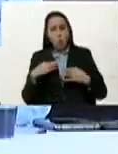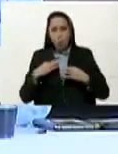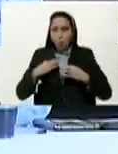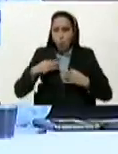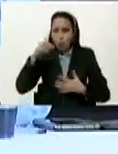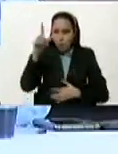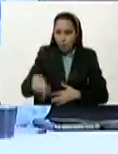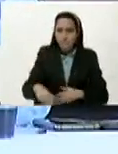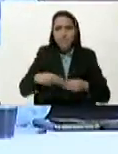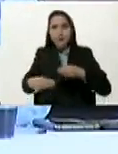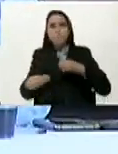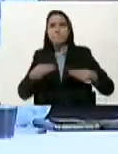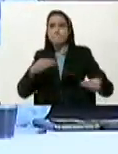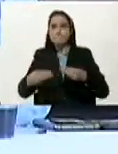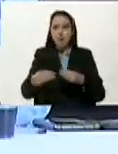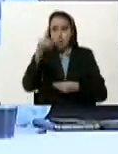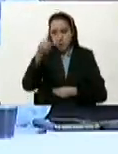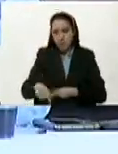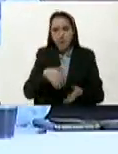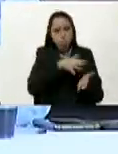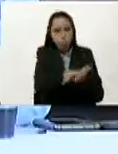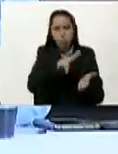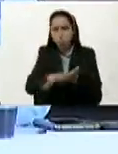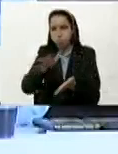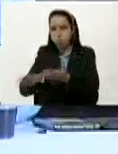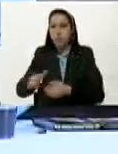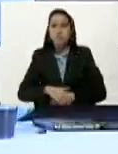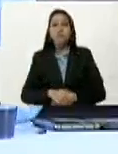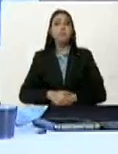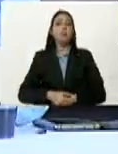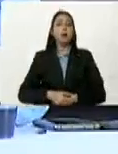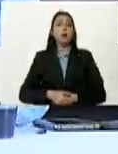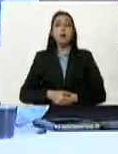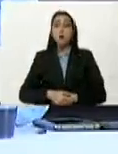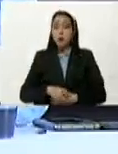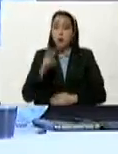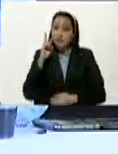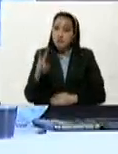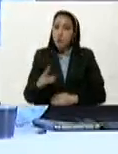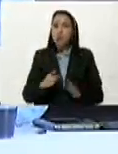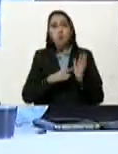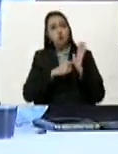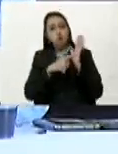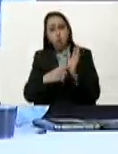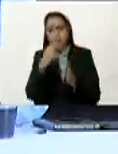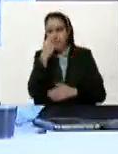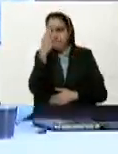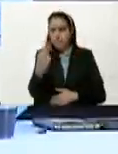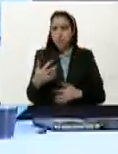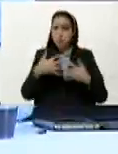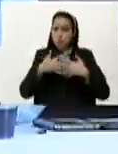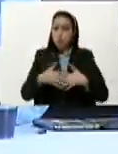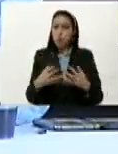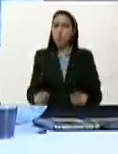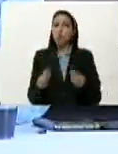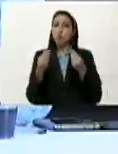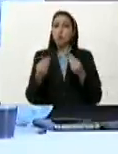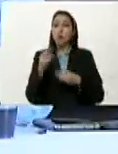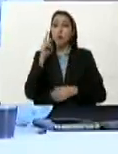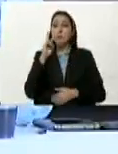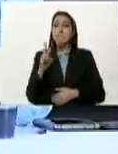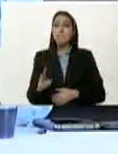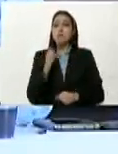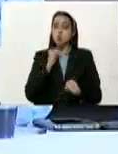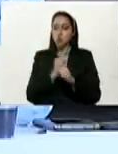en el sector de la imprenta y bueno no placé muchísimo que ustedes presente ya usted ha visitado varias de las empresas ha visto el potencial